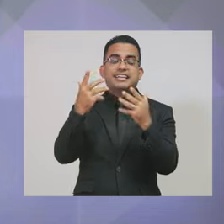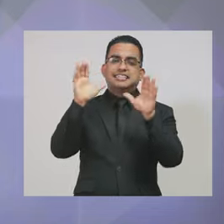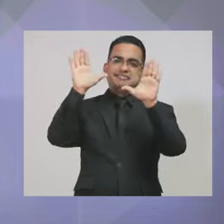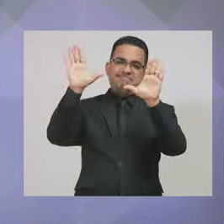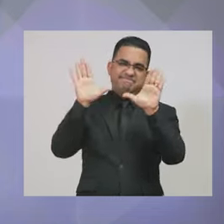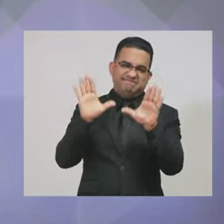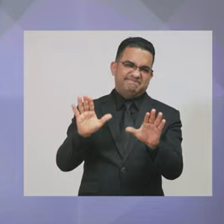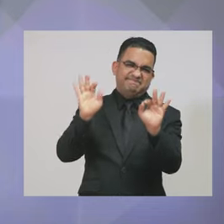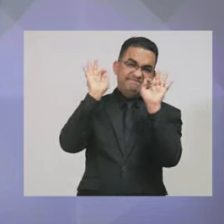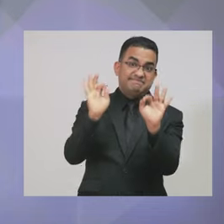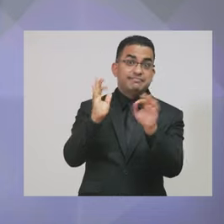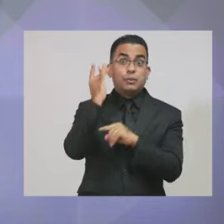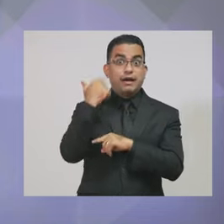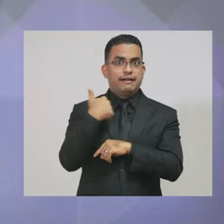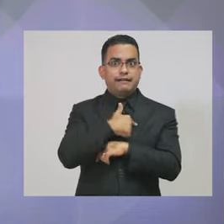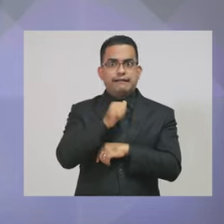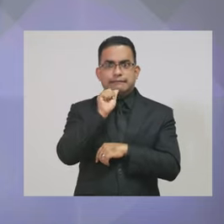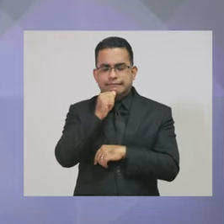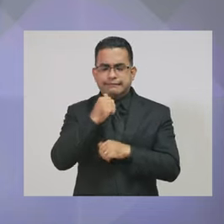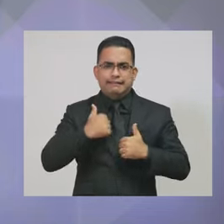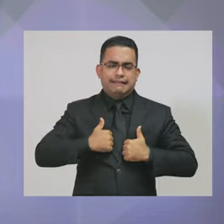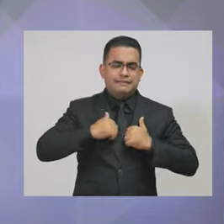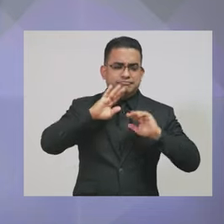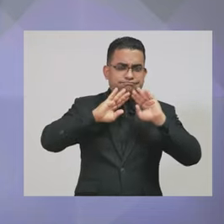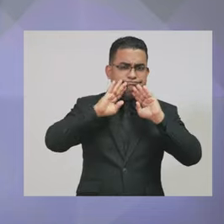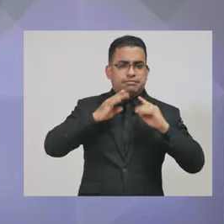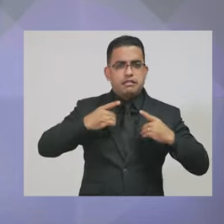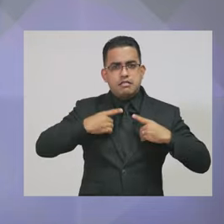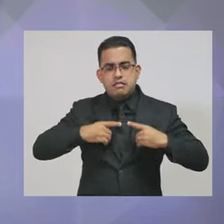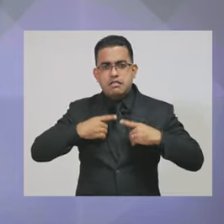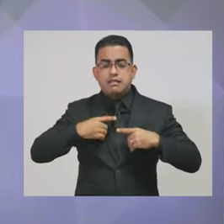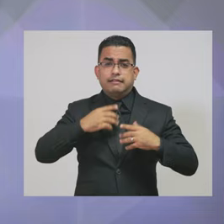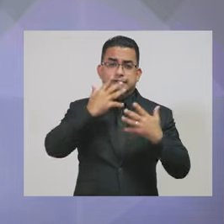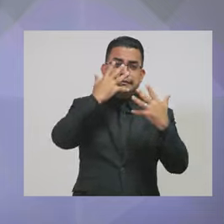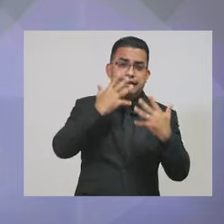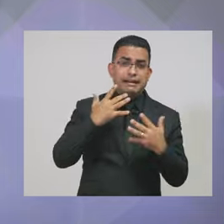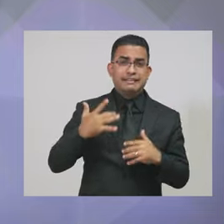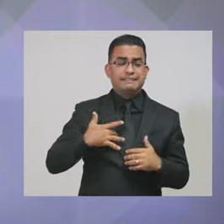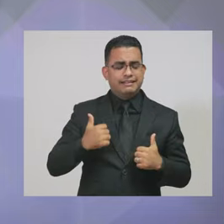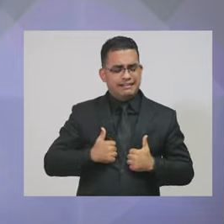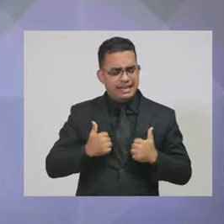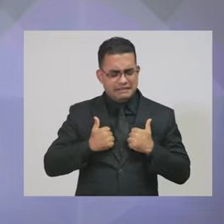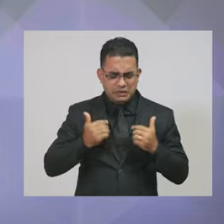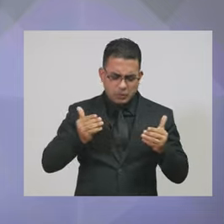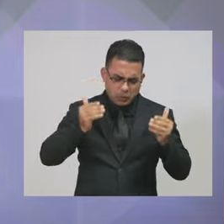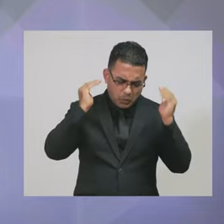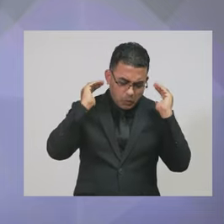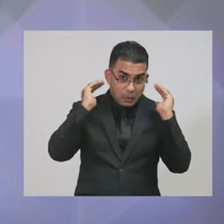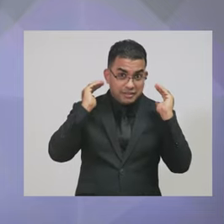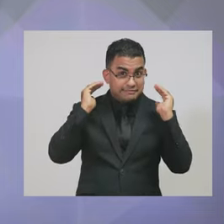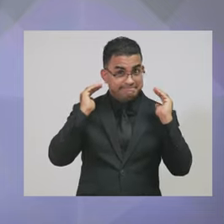porque hemos sabido demostrar que los momentos oscuros de depresión de tristeza de sentir que la vida es